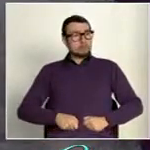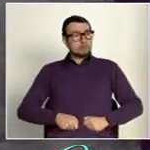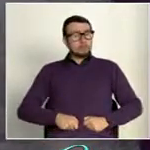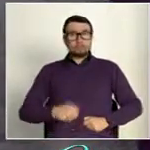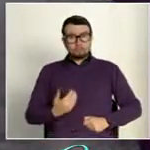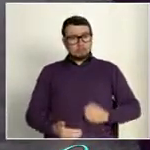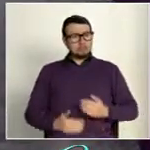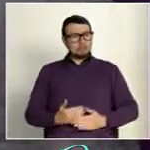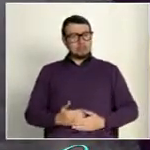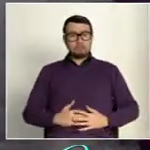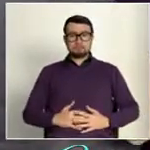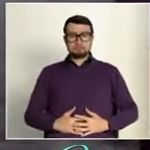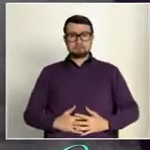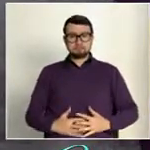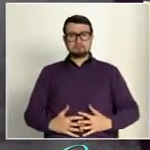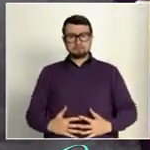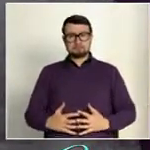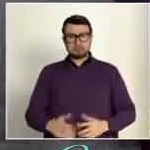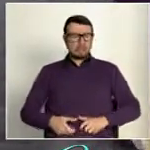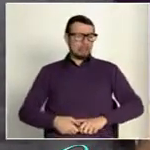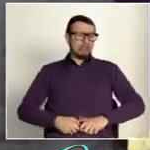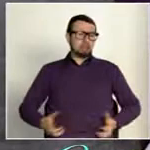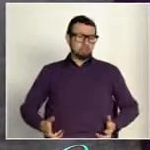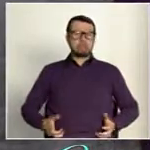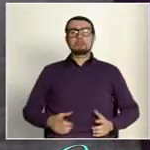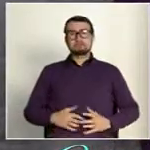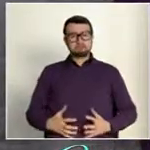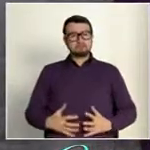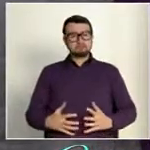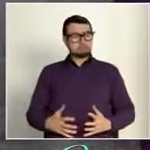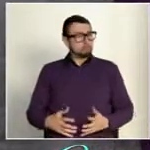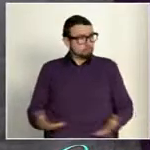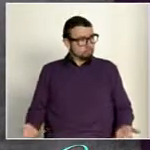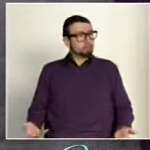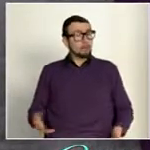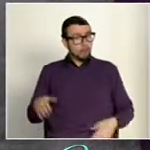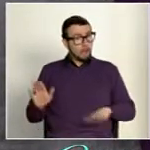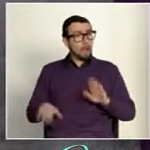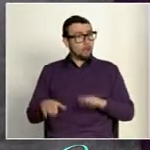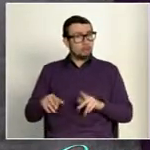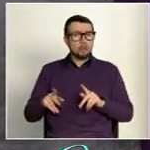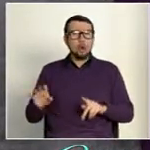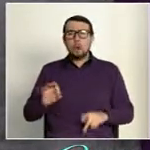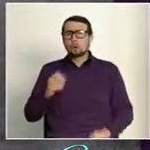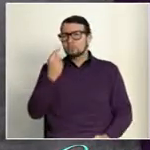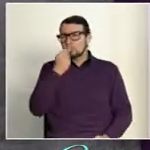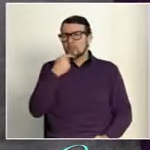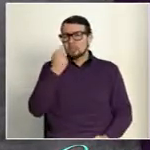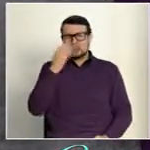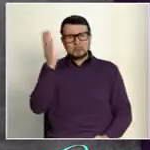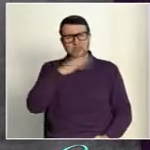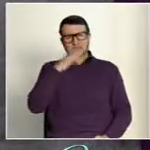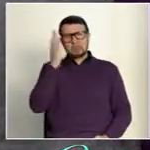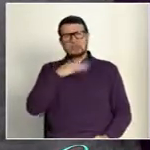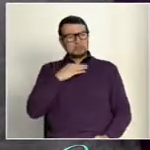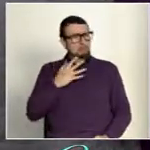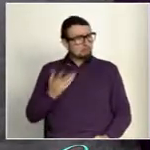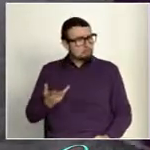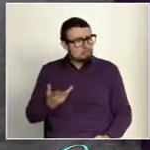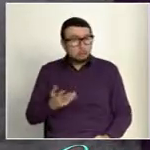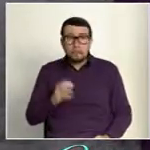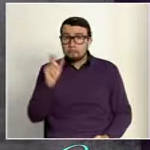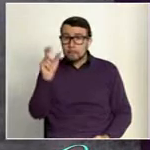la correa porque me voy como hinchando, me voy como distendiendo. Mal aliento y la persona empieza a